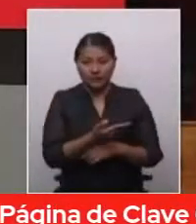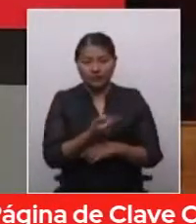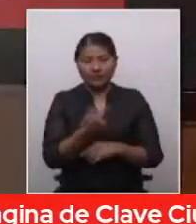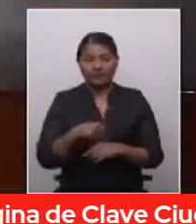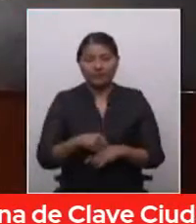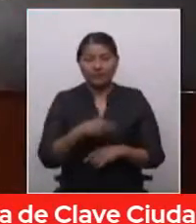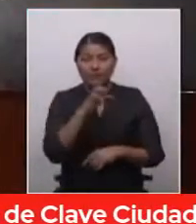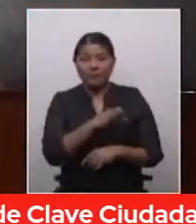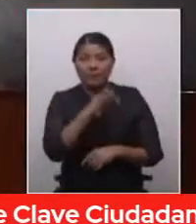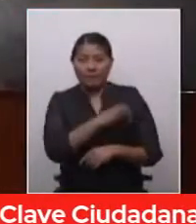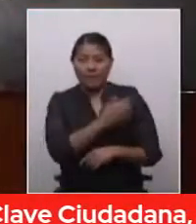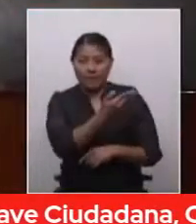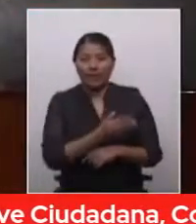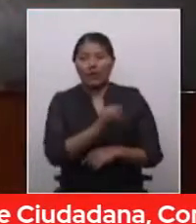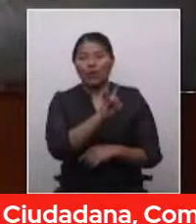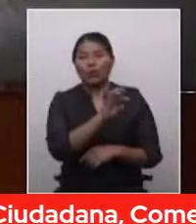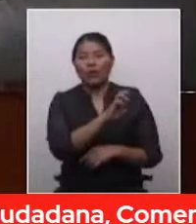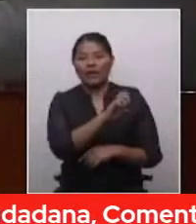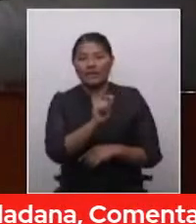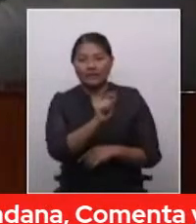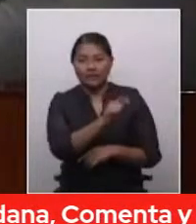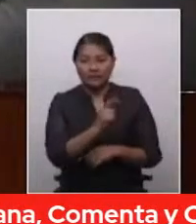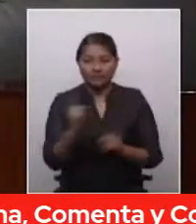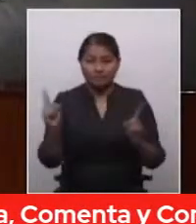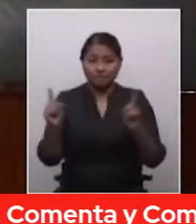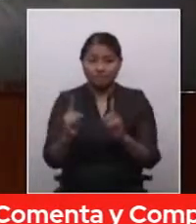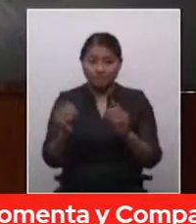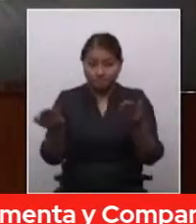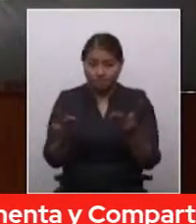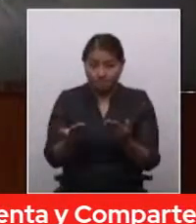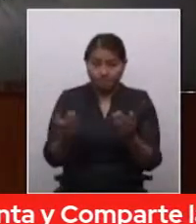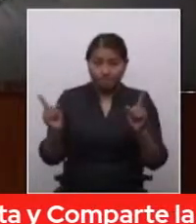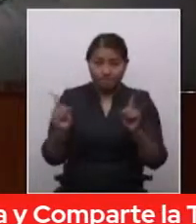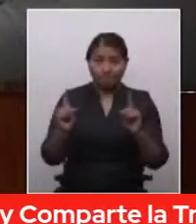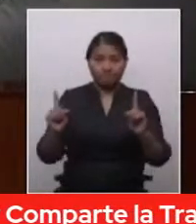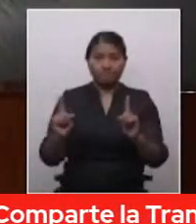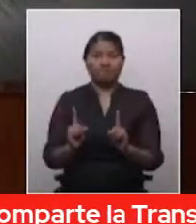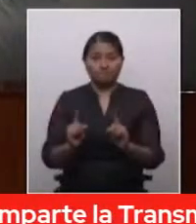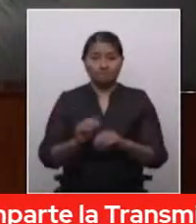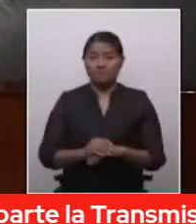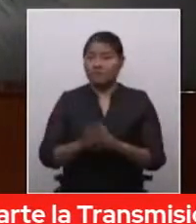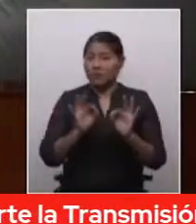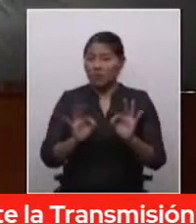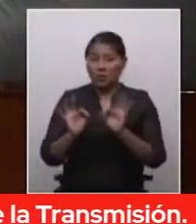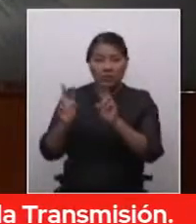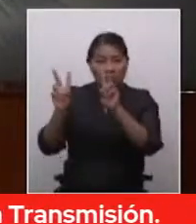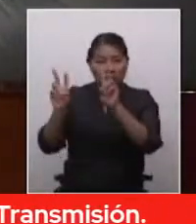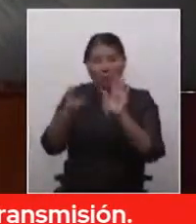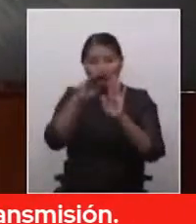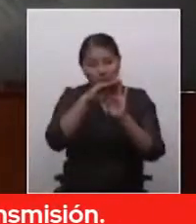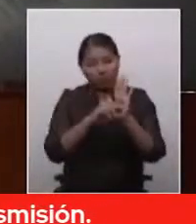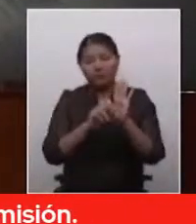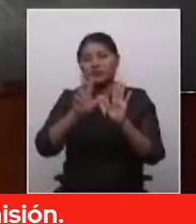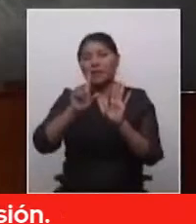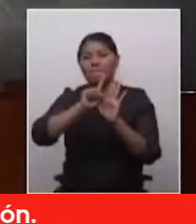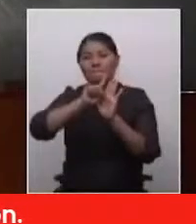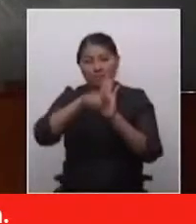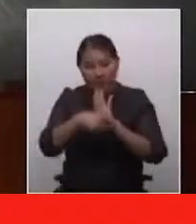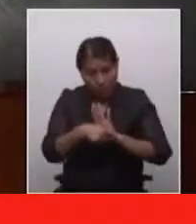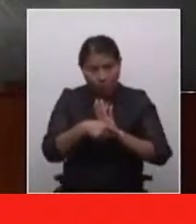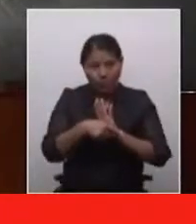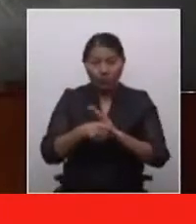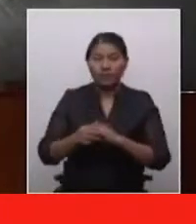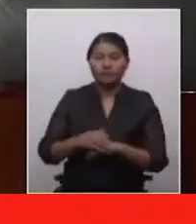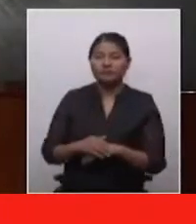partido Podemos Perú. Por favor, tomen sus ubicaciones, la lógica es la misma, los 3 minutos entonces, y yo